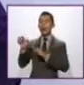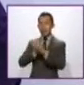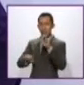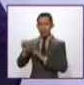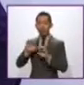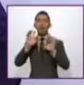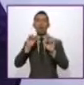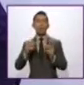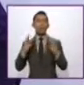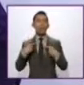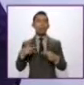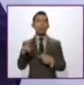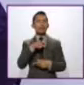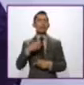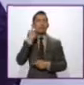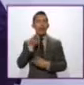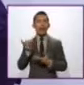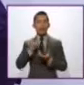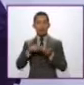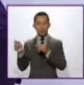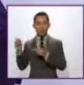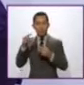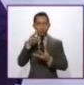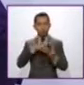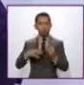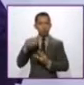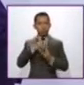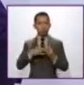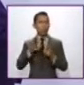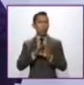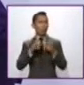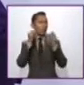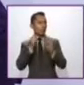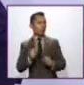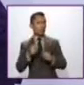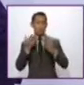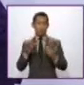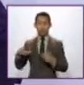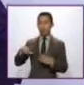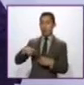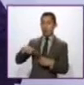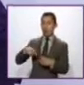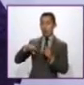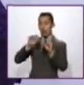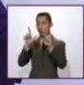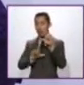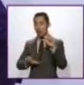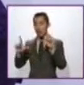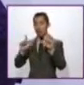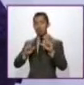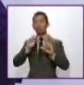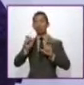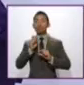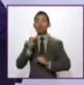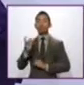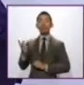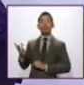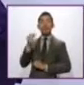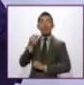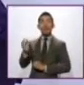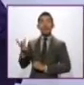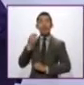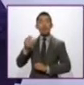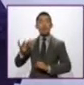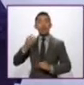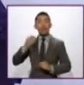las personas que quieren invertir en Querétaro si precisamente desde el gobierno federal se ha negado de manera